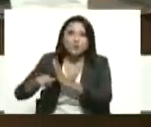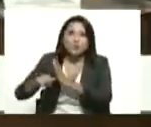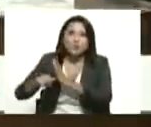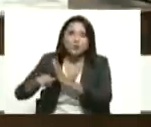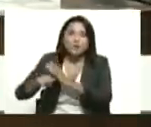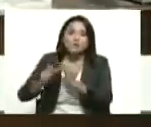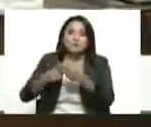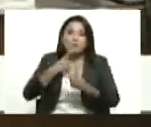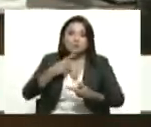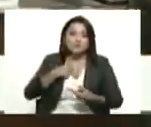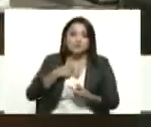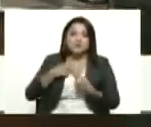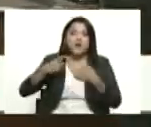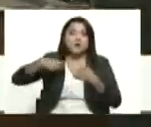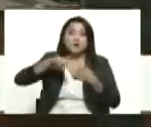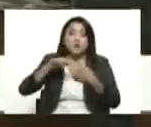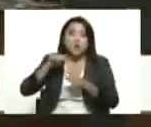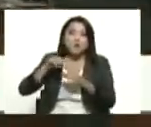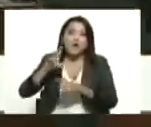te metas.